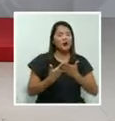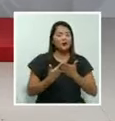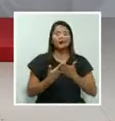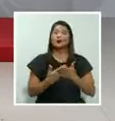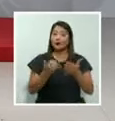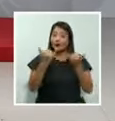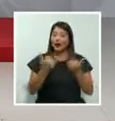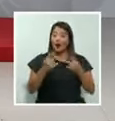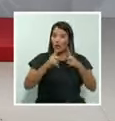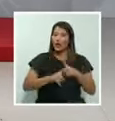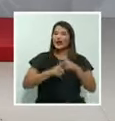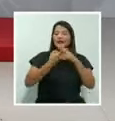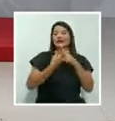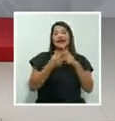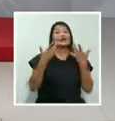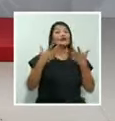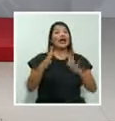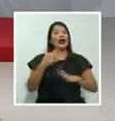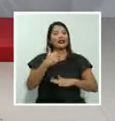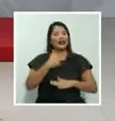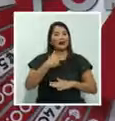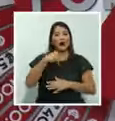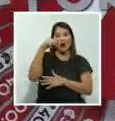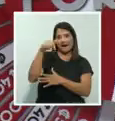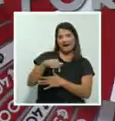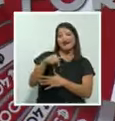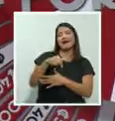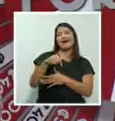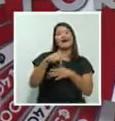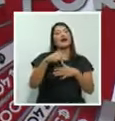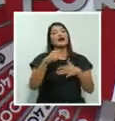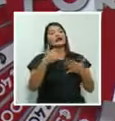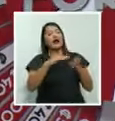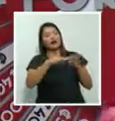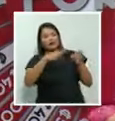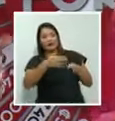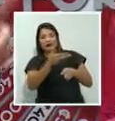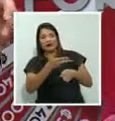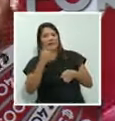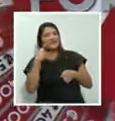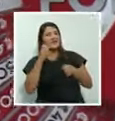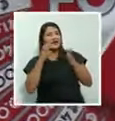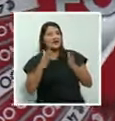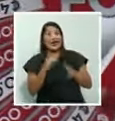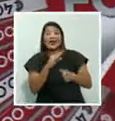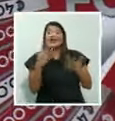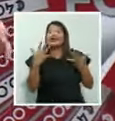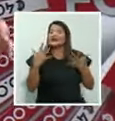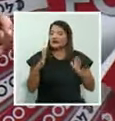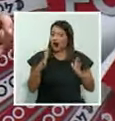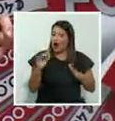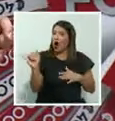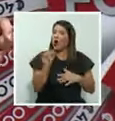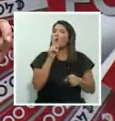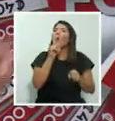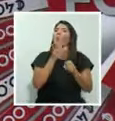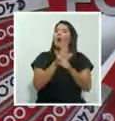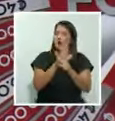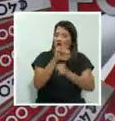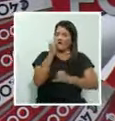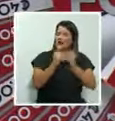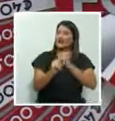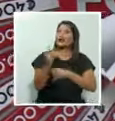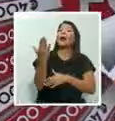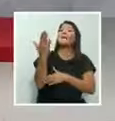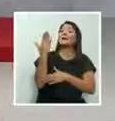a iniciar, ya tenemos acá a la mesa de fiscalización y lo prometido es deuda. Hablando de Barba